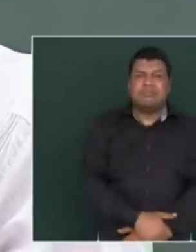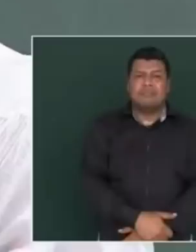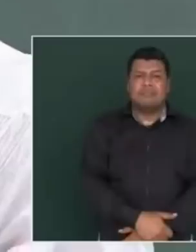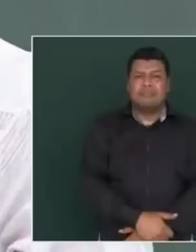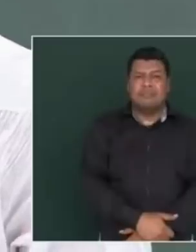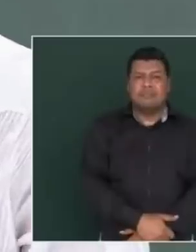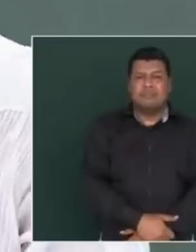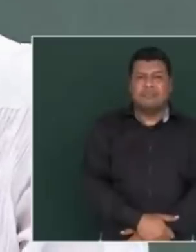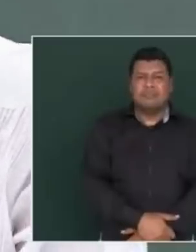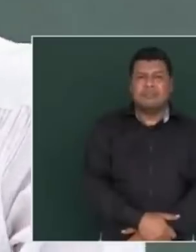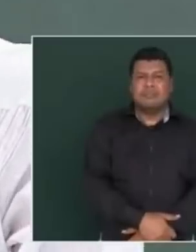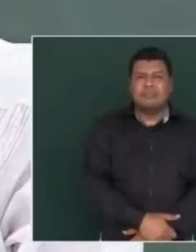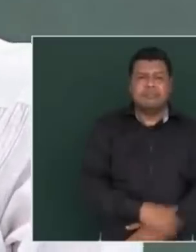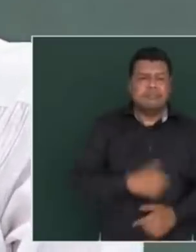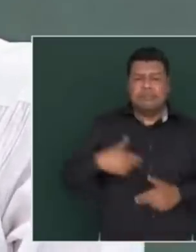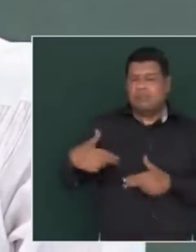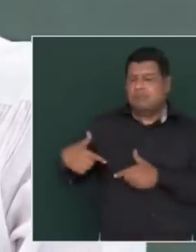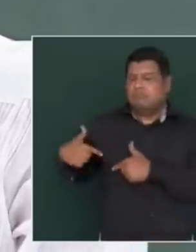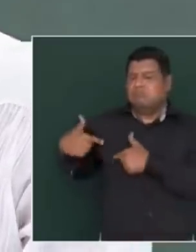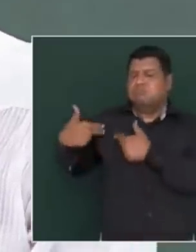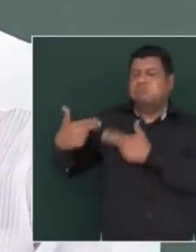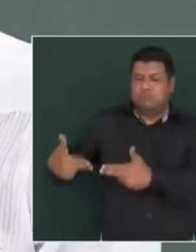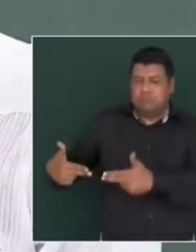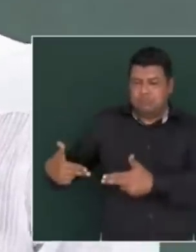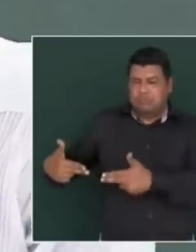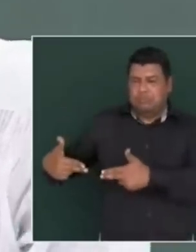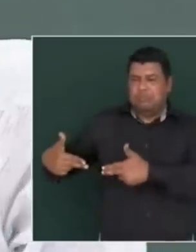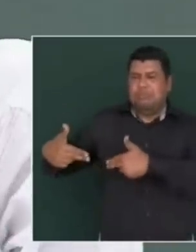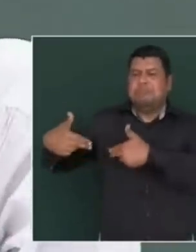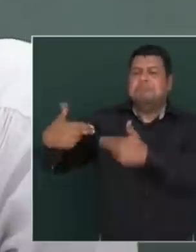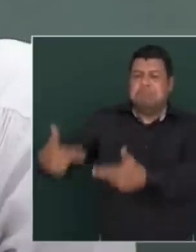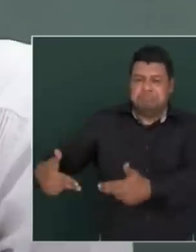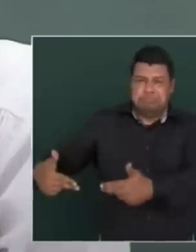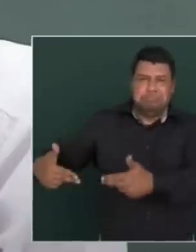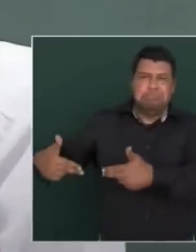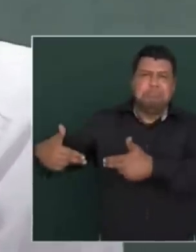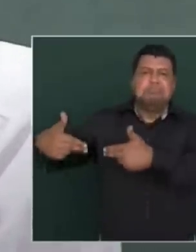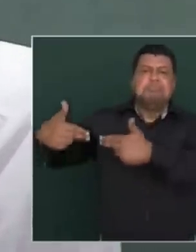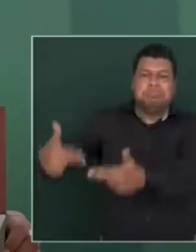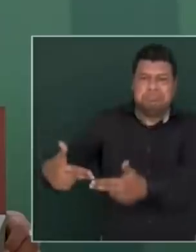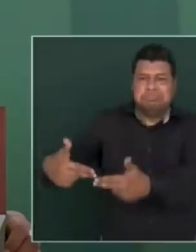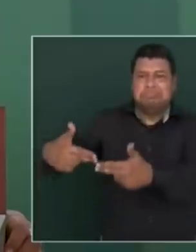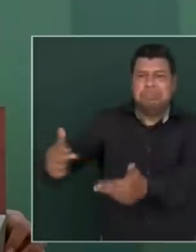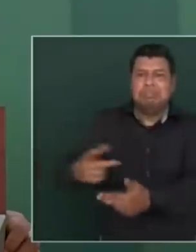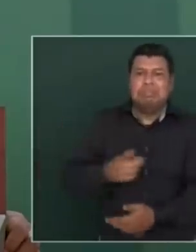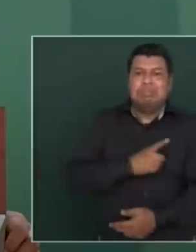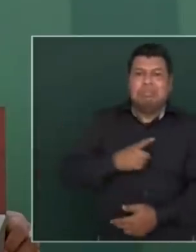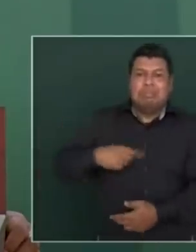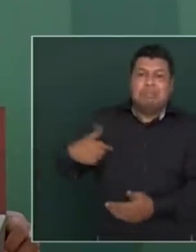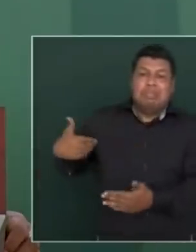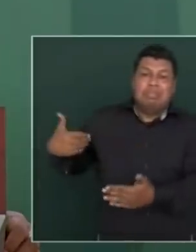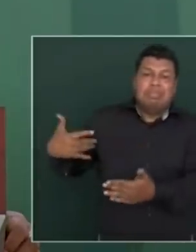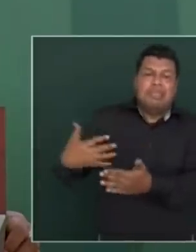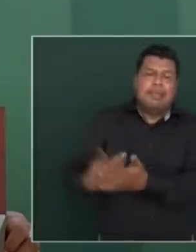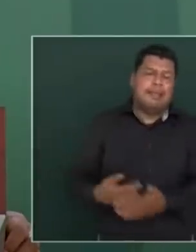Que se esté heredando a las nuevas generaciones. Ese es Zedillo.